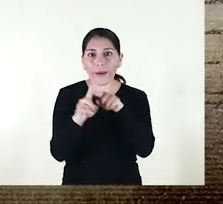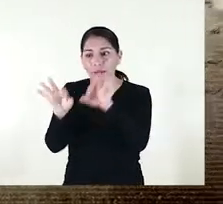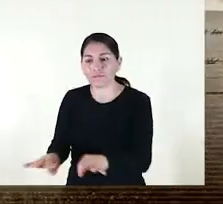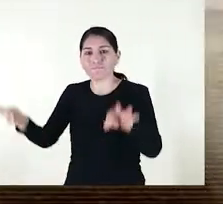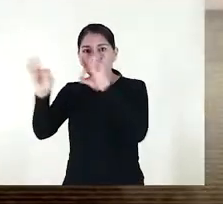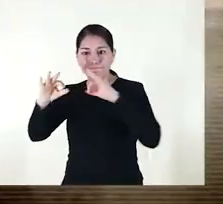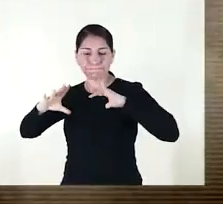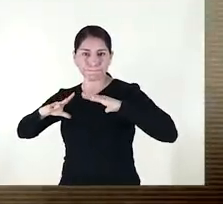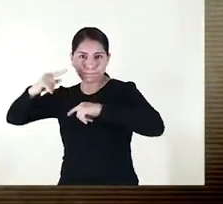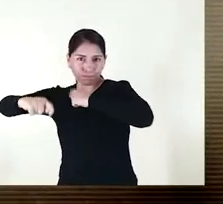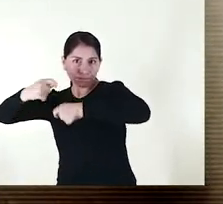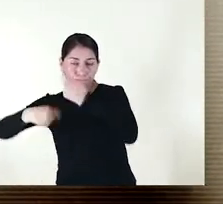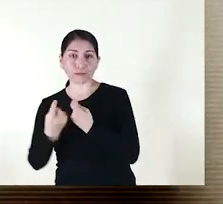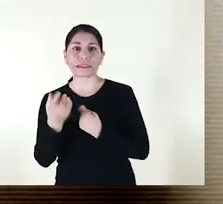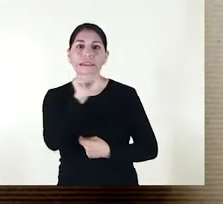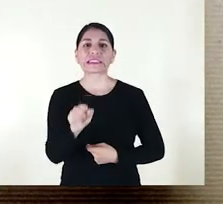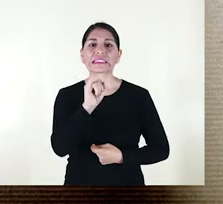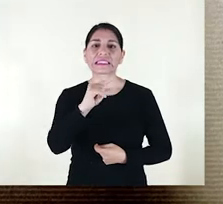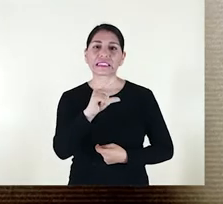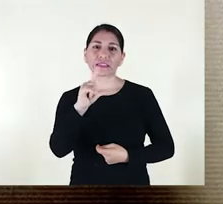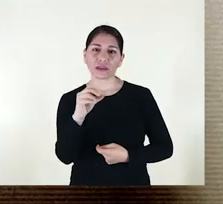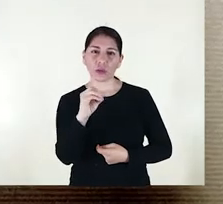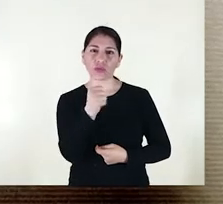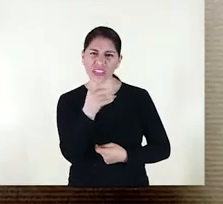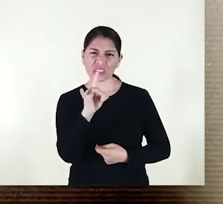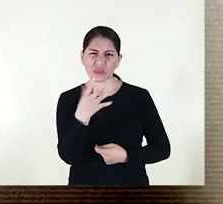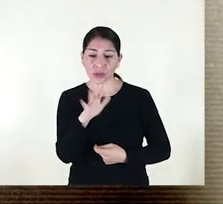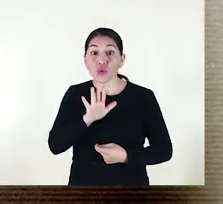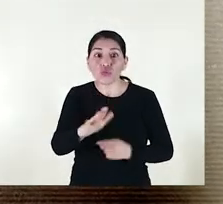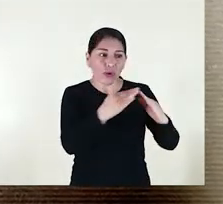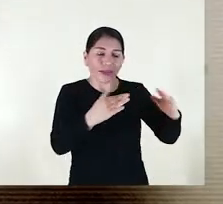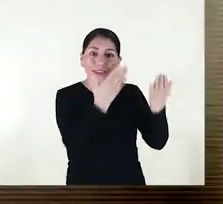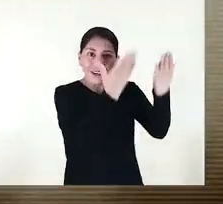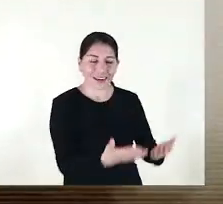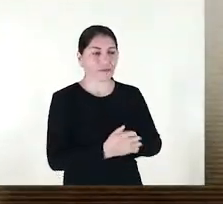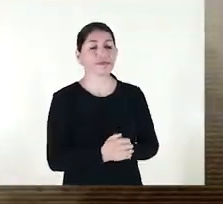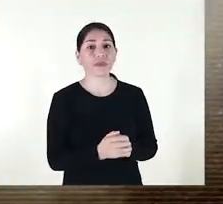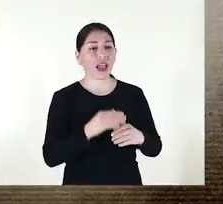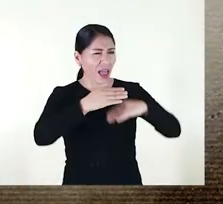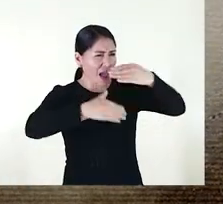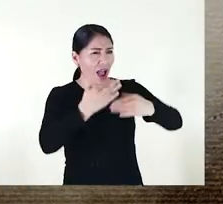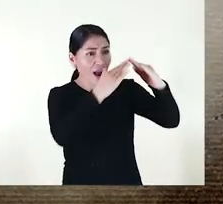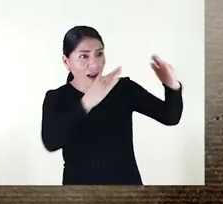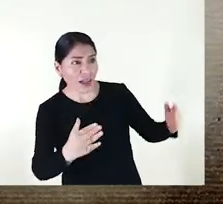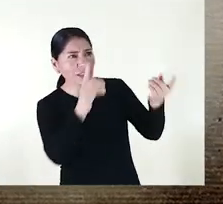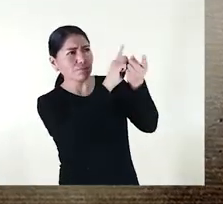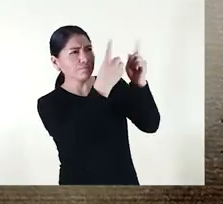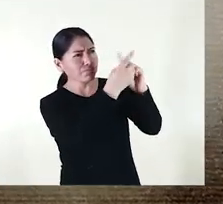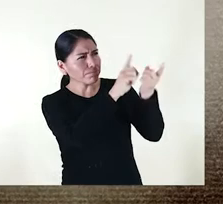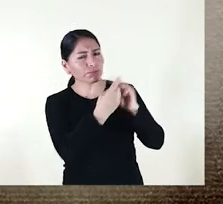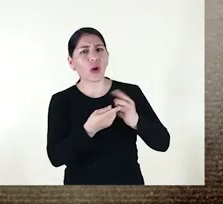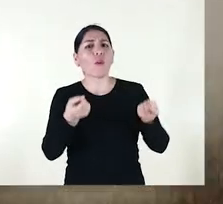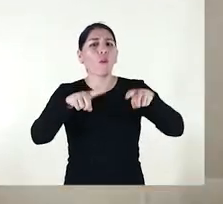de mediados del siglo XVIII que hizo de este lugar su residencia. Sin embargo, la casa como tal ha sufrido muchas remodelaciones en